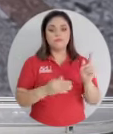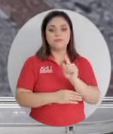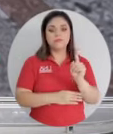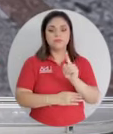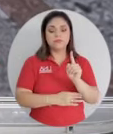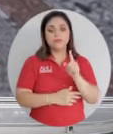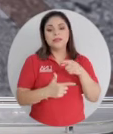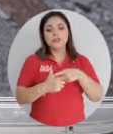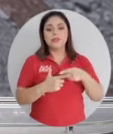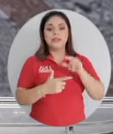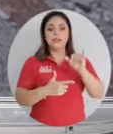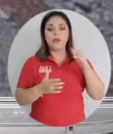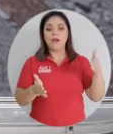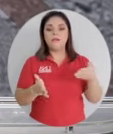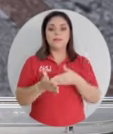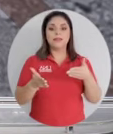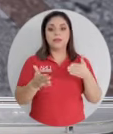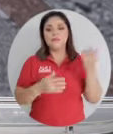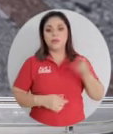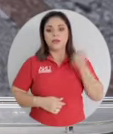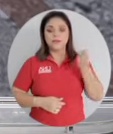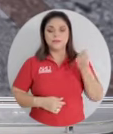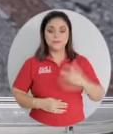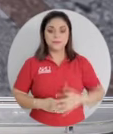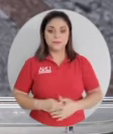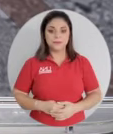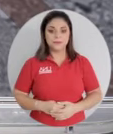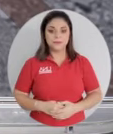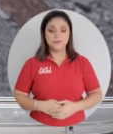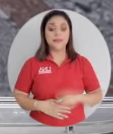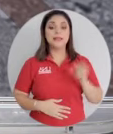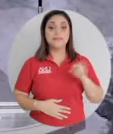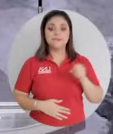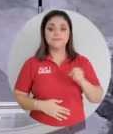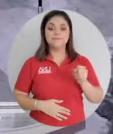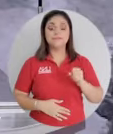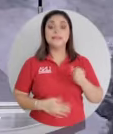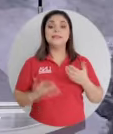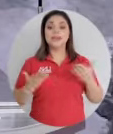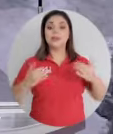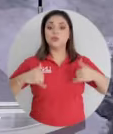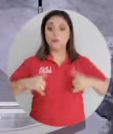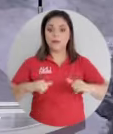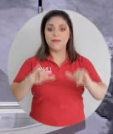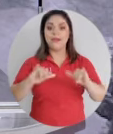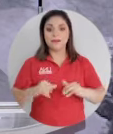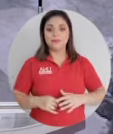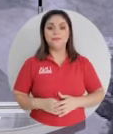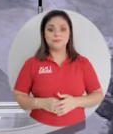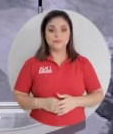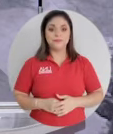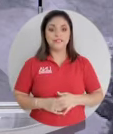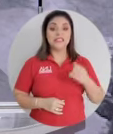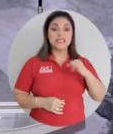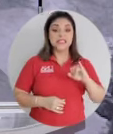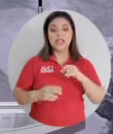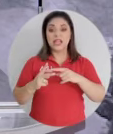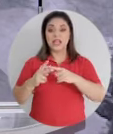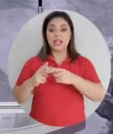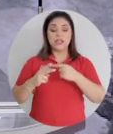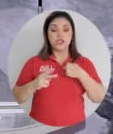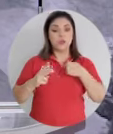en sus salarios, y eso podría afectarles de manera mucho más fuerte. Sí, y es que todavía, si los